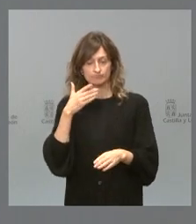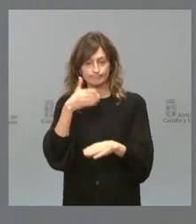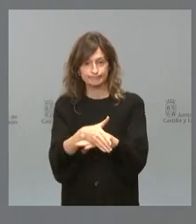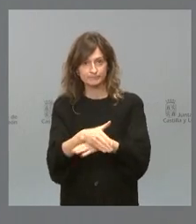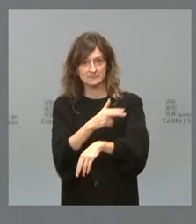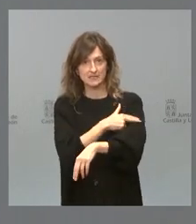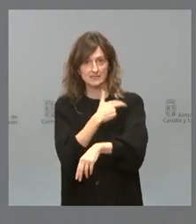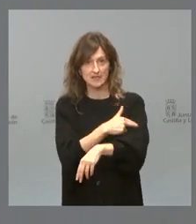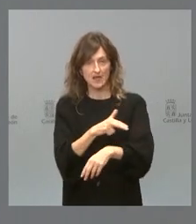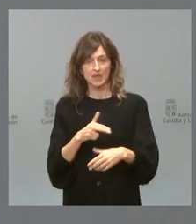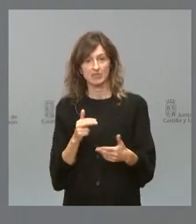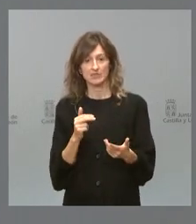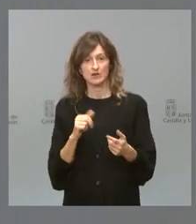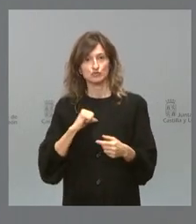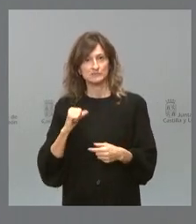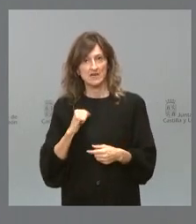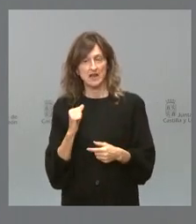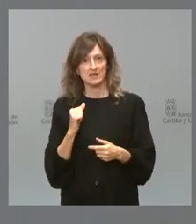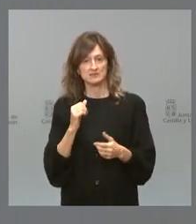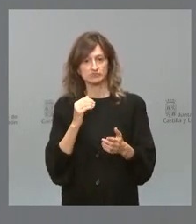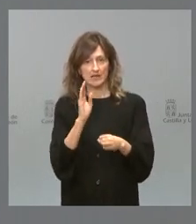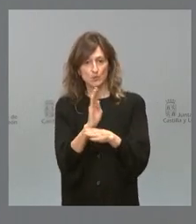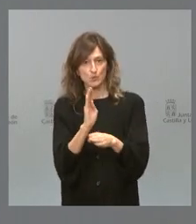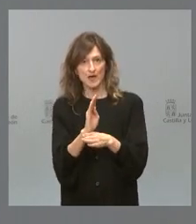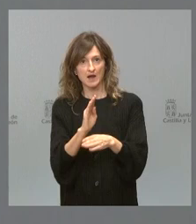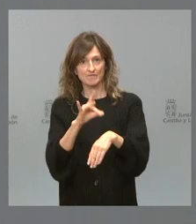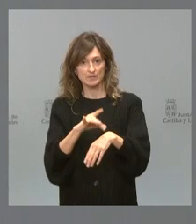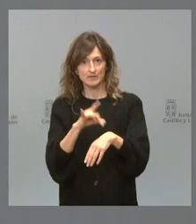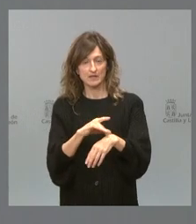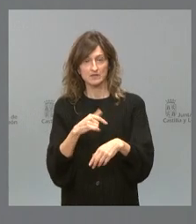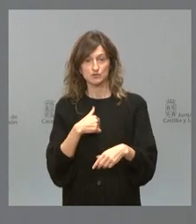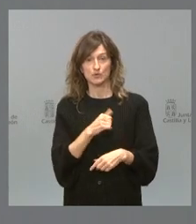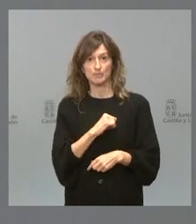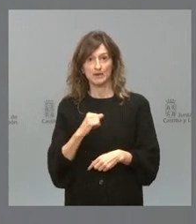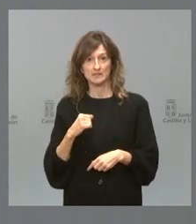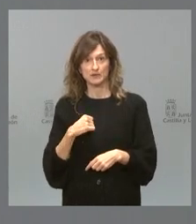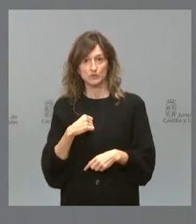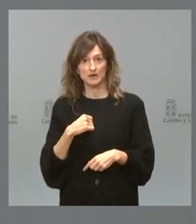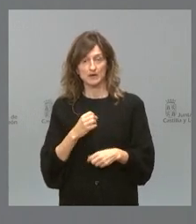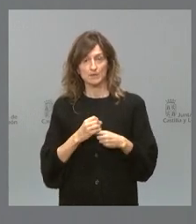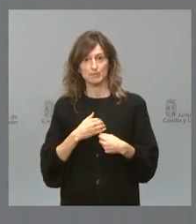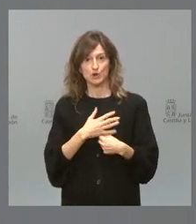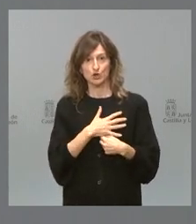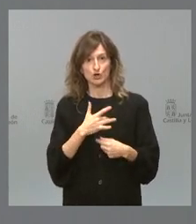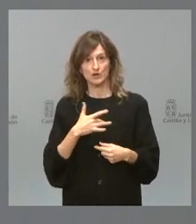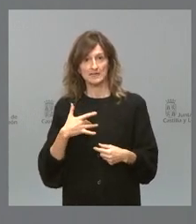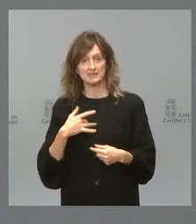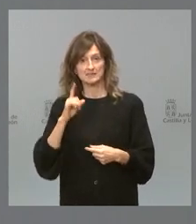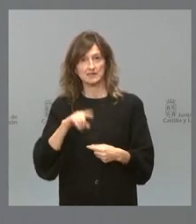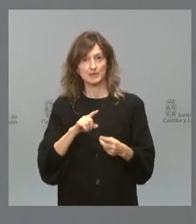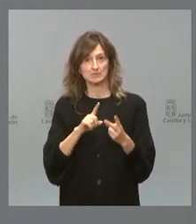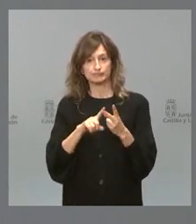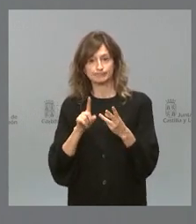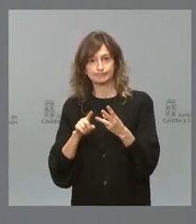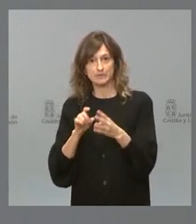los medios que los hospitales tienen para tratar estas enfermedades muy particularmente la bronquiolitis que usted plantea pero también otro tipo